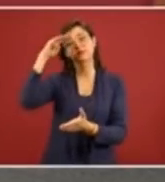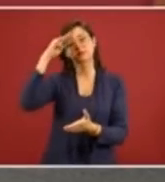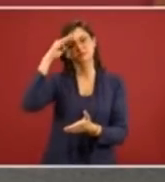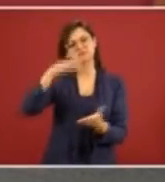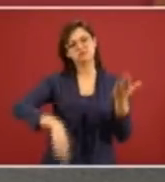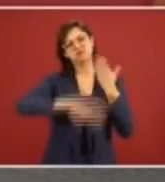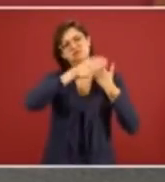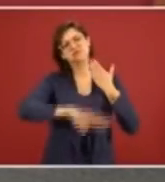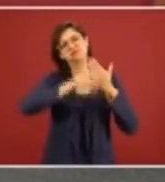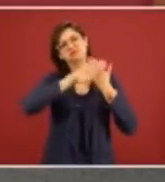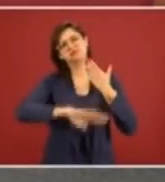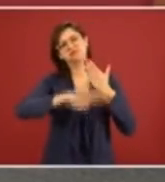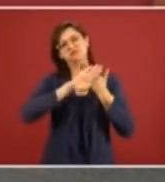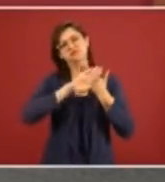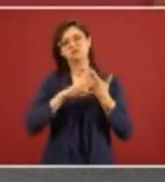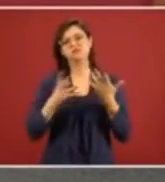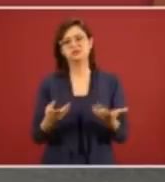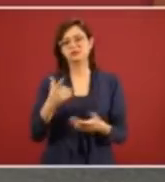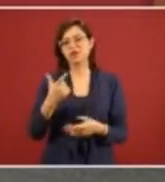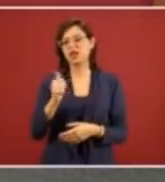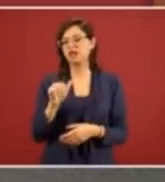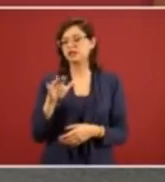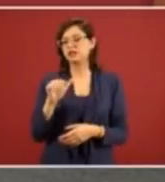reaccionario, de García Cantú.